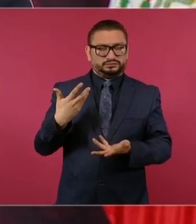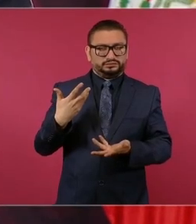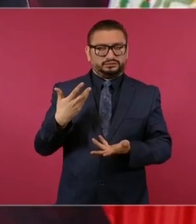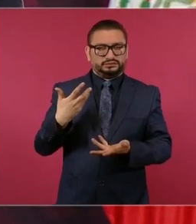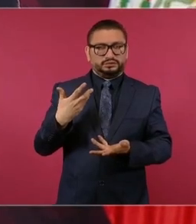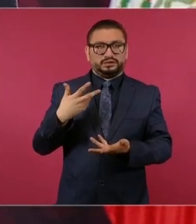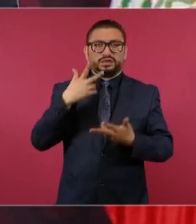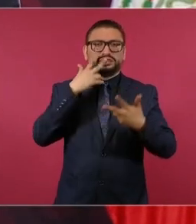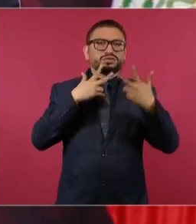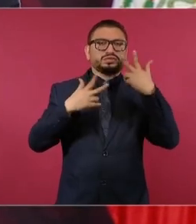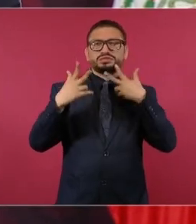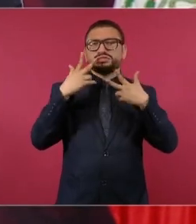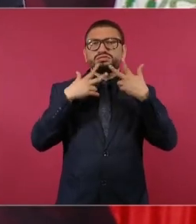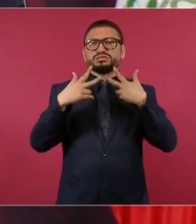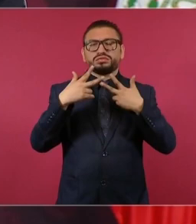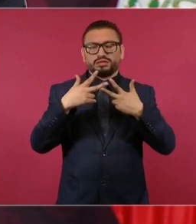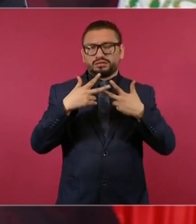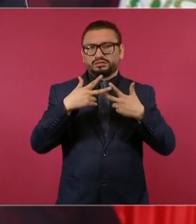se calumnie